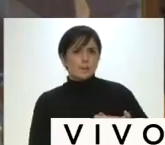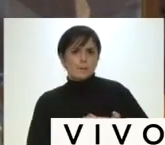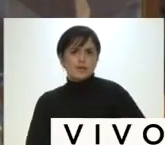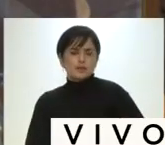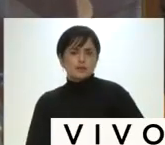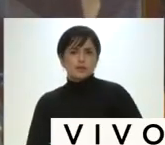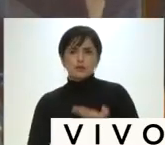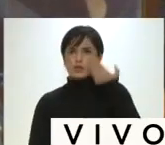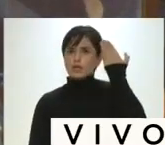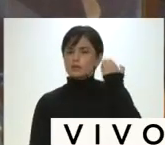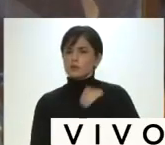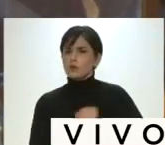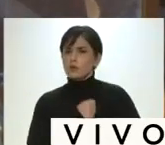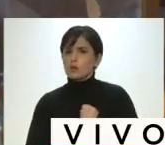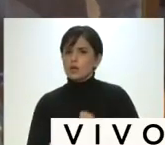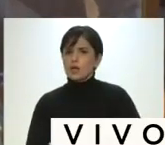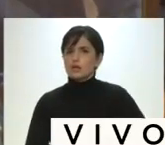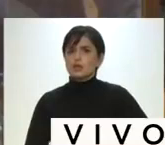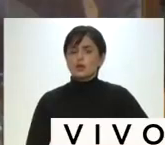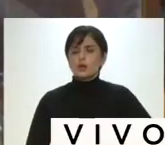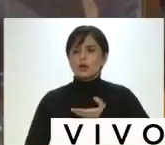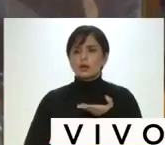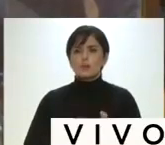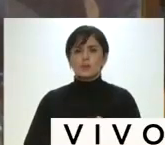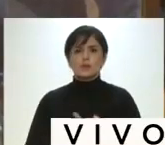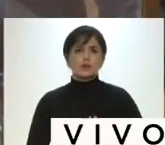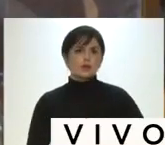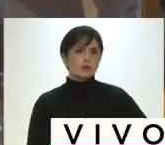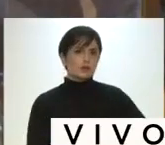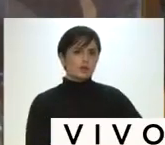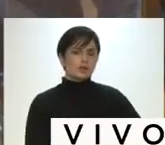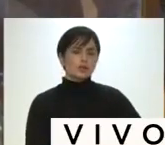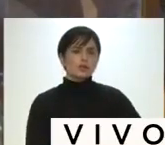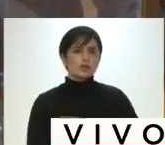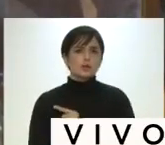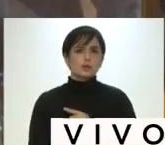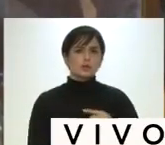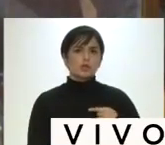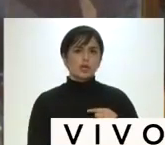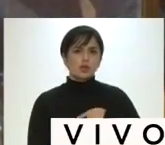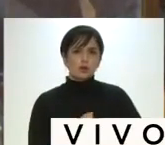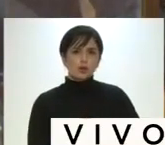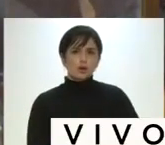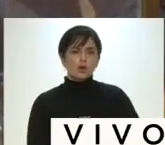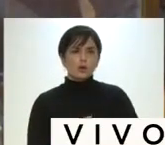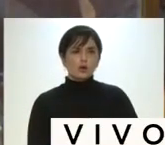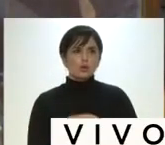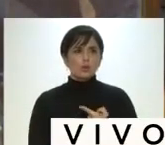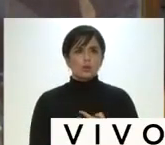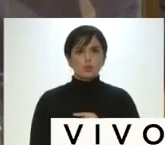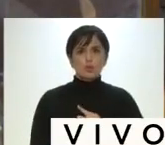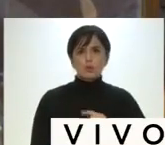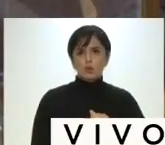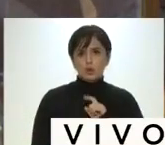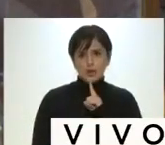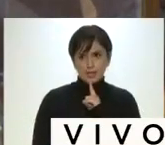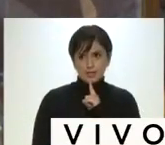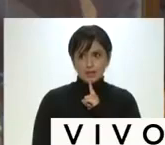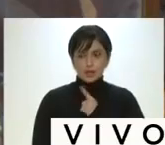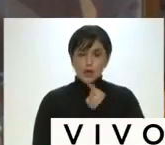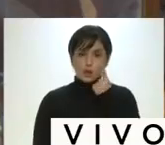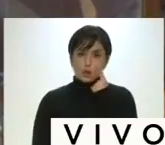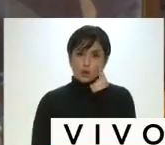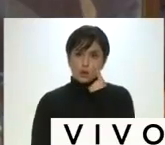hace ya más de un año por el diputado Jaime Mulet y el Partido Regionalista Verde Social en orden a, comillas, conocer